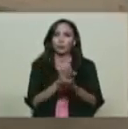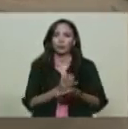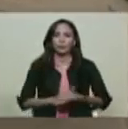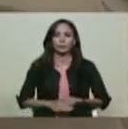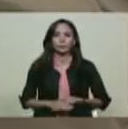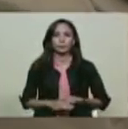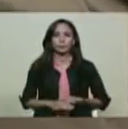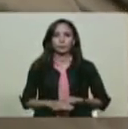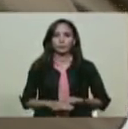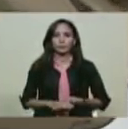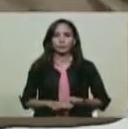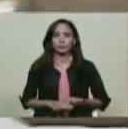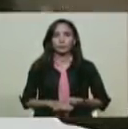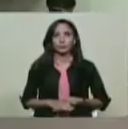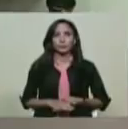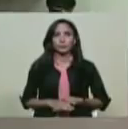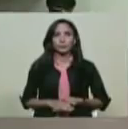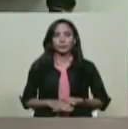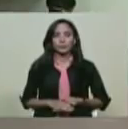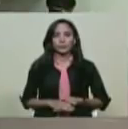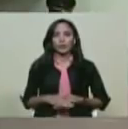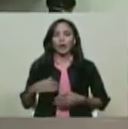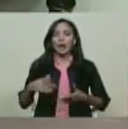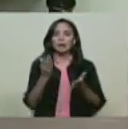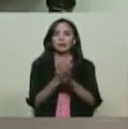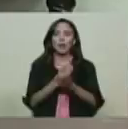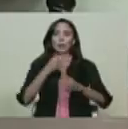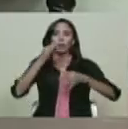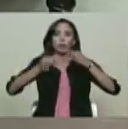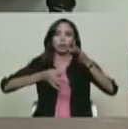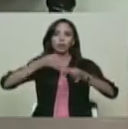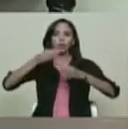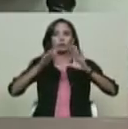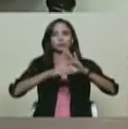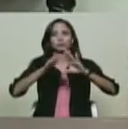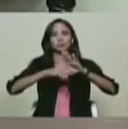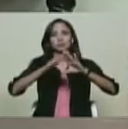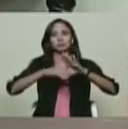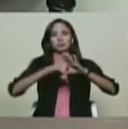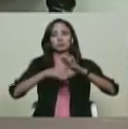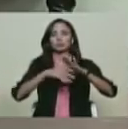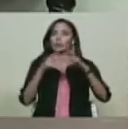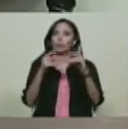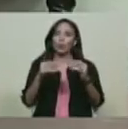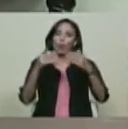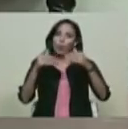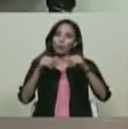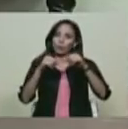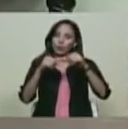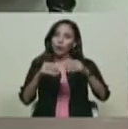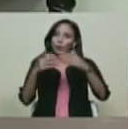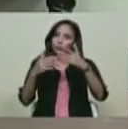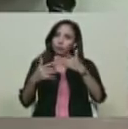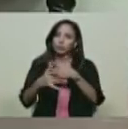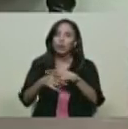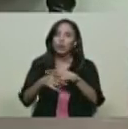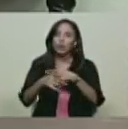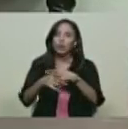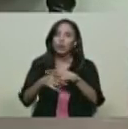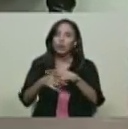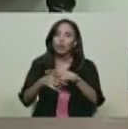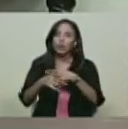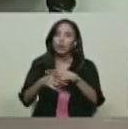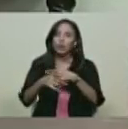a nuestro pueblo, no nos quedamos en el discurso, no, vamos avanzando en lo económico. Aquí tengo algunos anuncios.